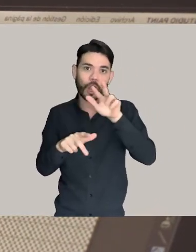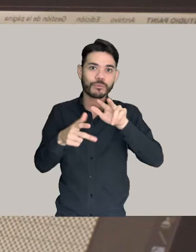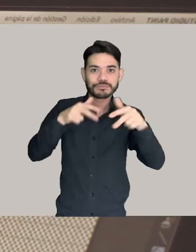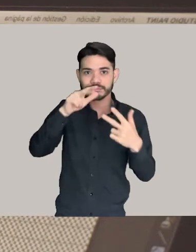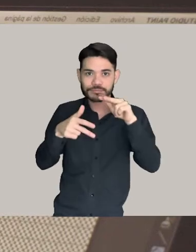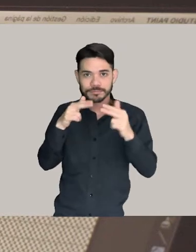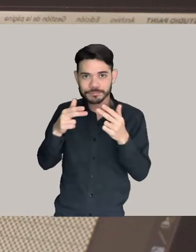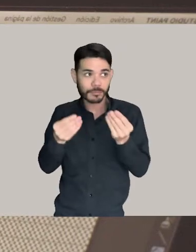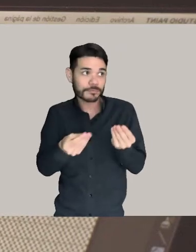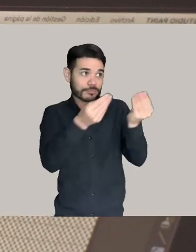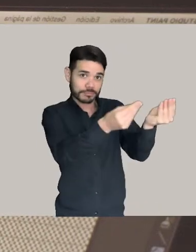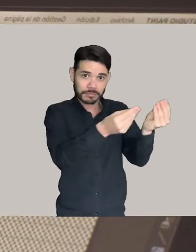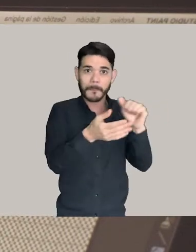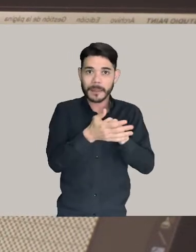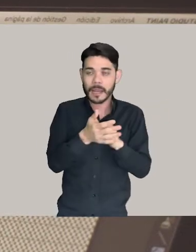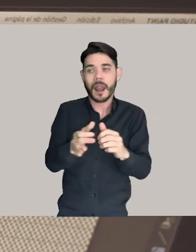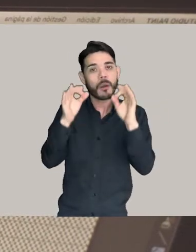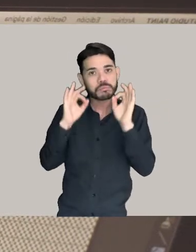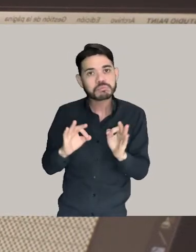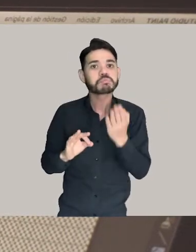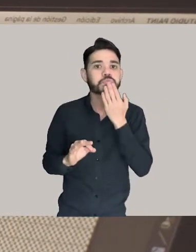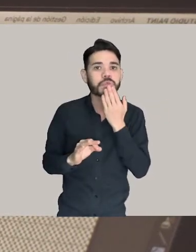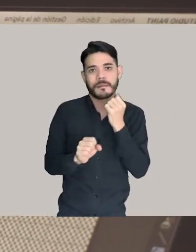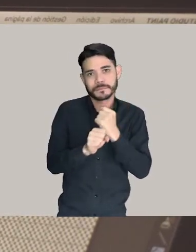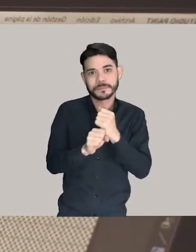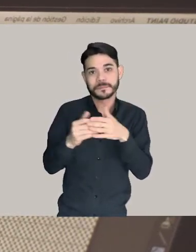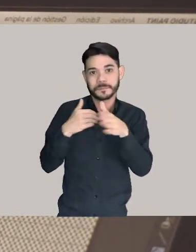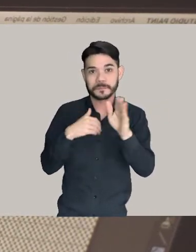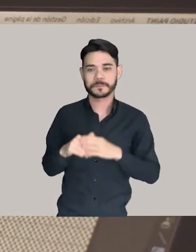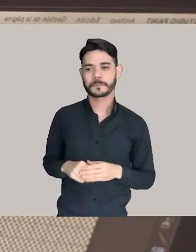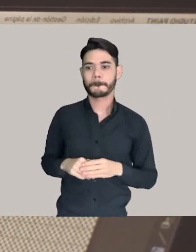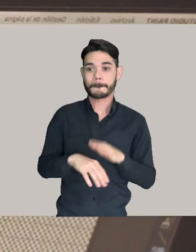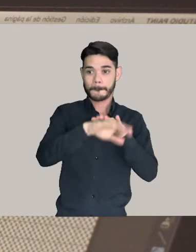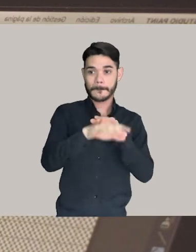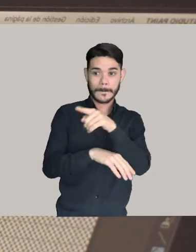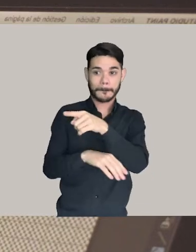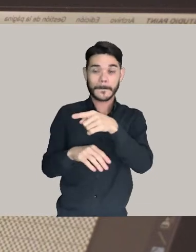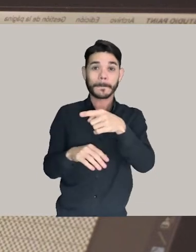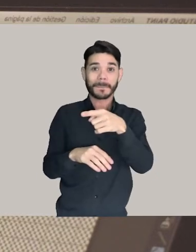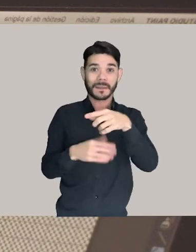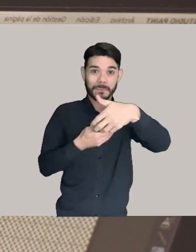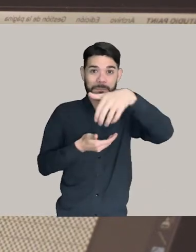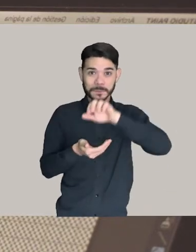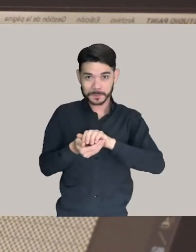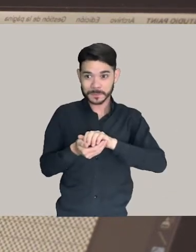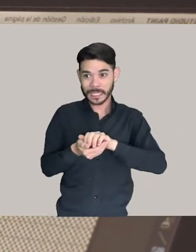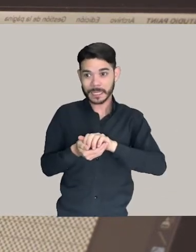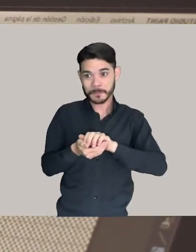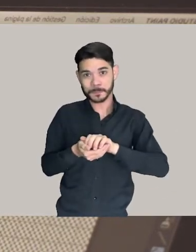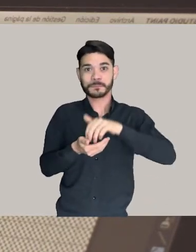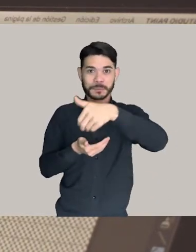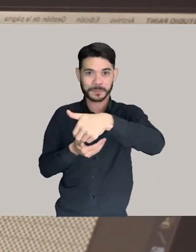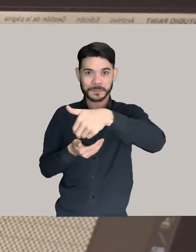animaciones tenga el material suficientemente bueno para poder trabajar. Entonces, digamos, ahí el baúlito estaría cerrado,